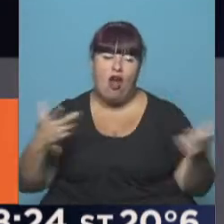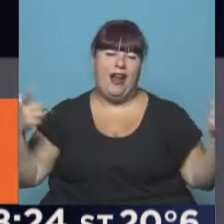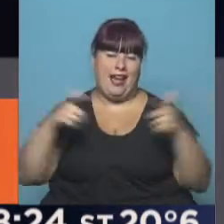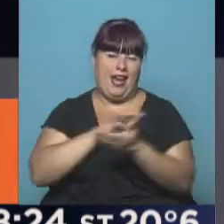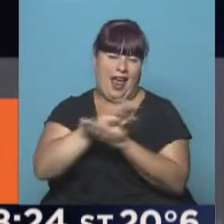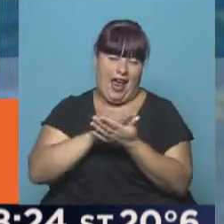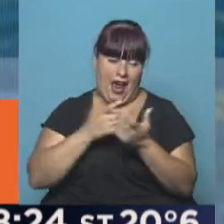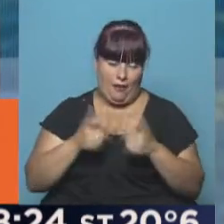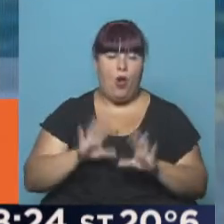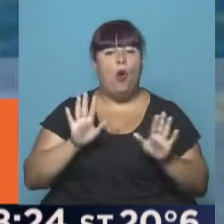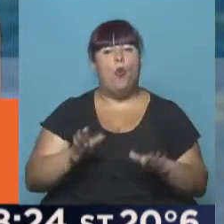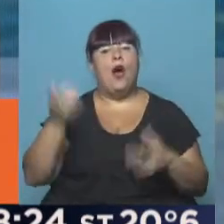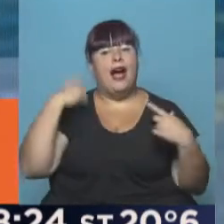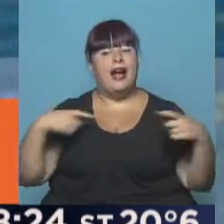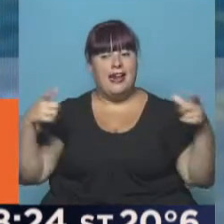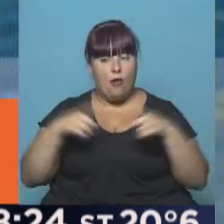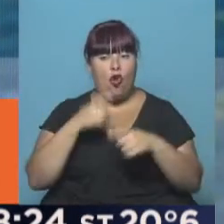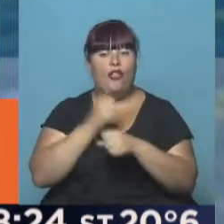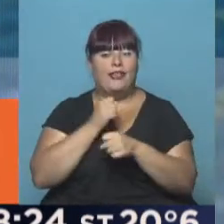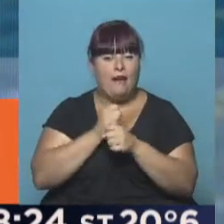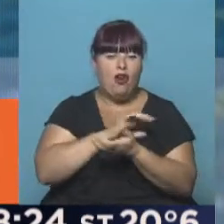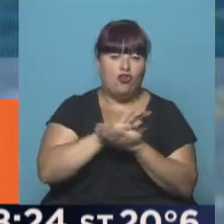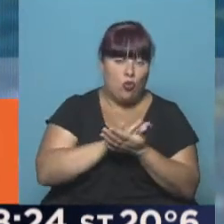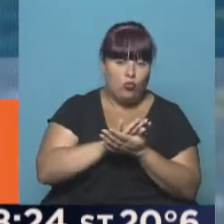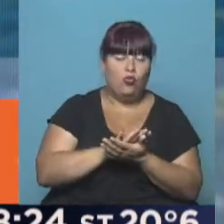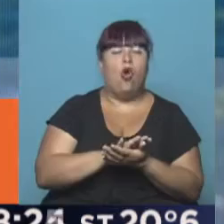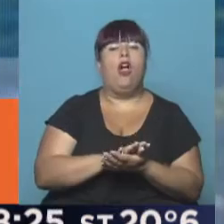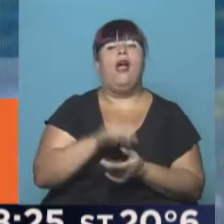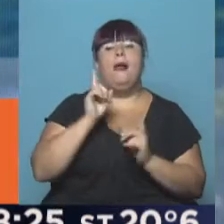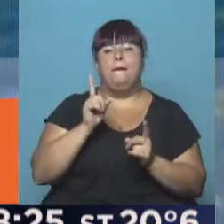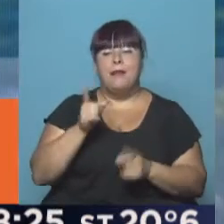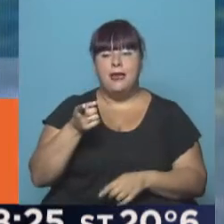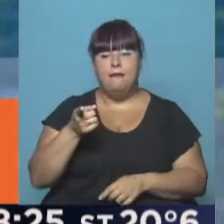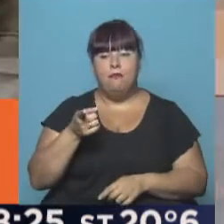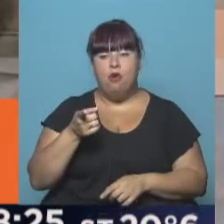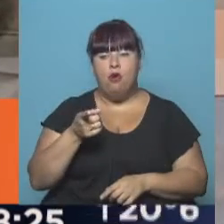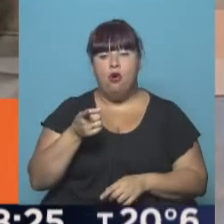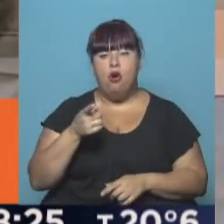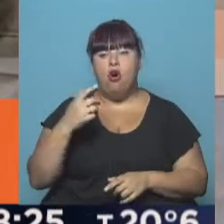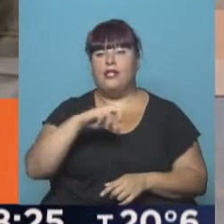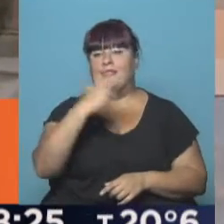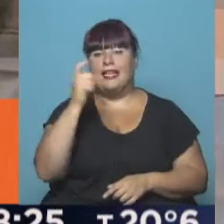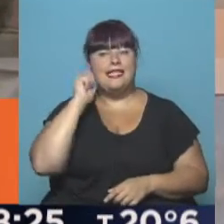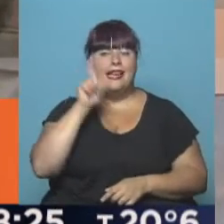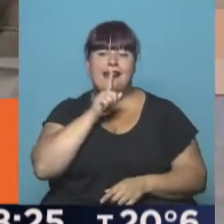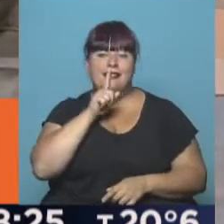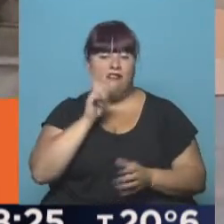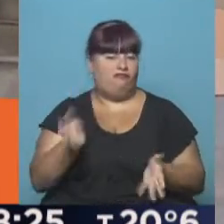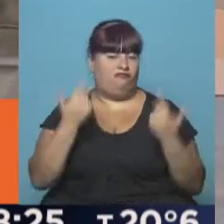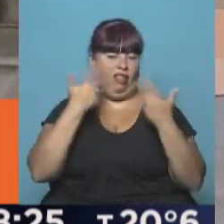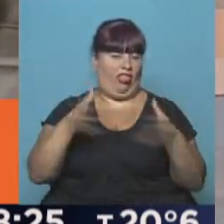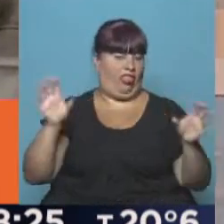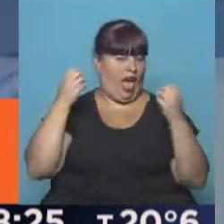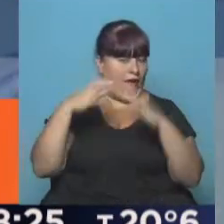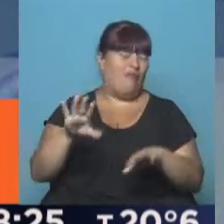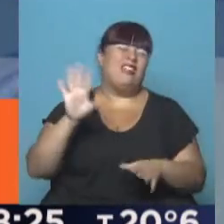todos en la misma mesa bueno estaba la mesa del diálogo y el trabajo que el propio trump hidrato de la cgt se ha levantado se ha retirado